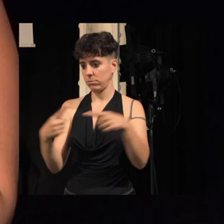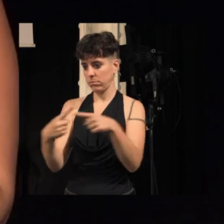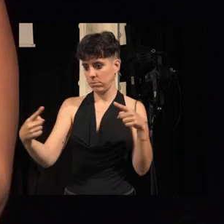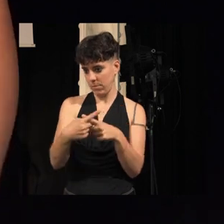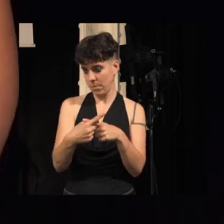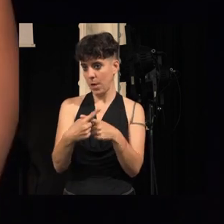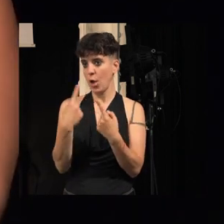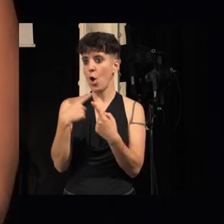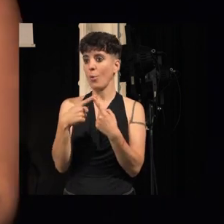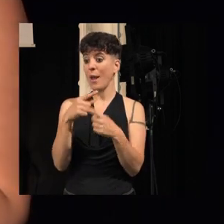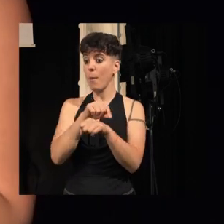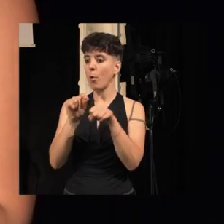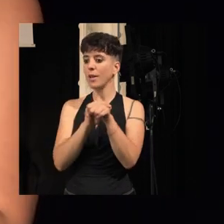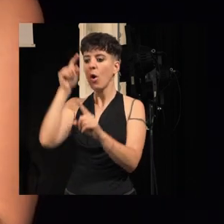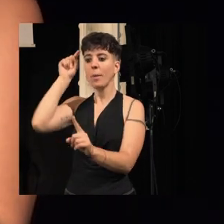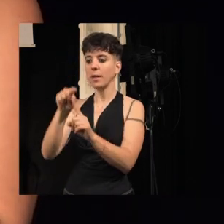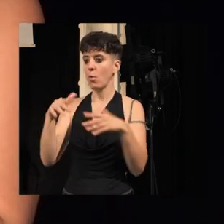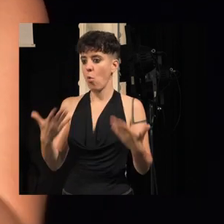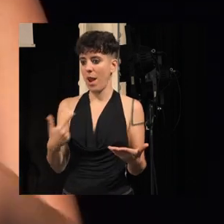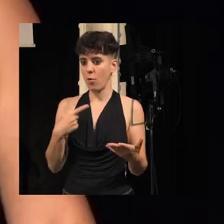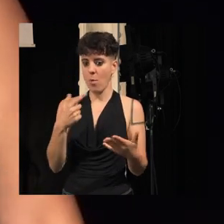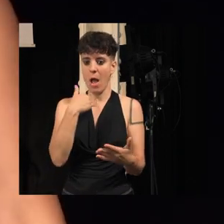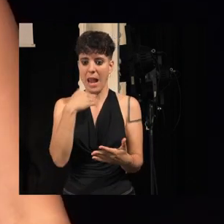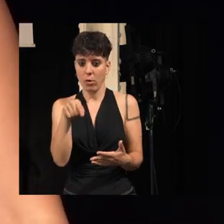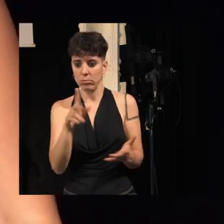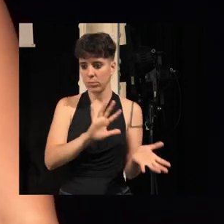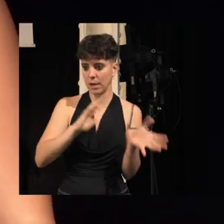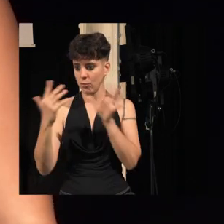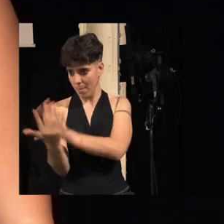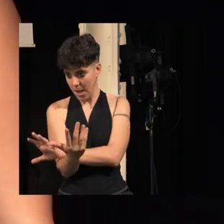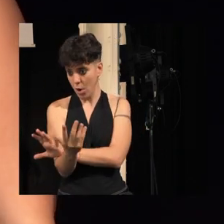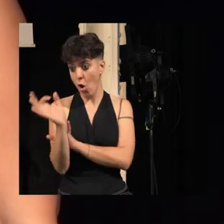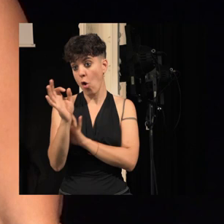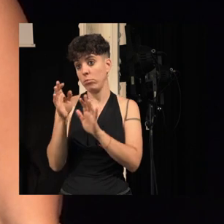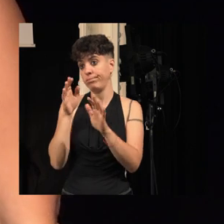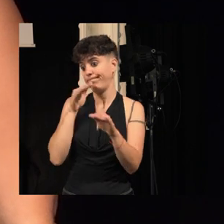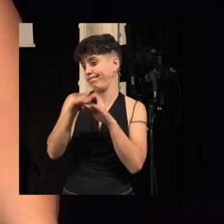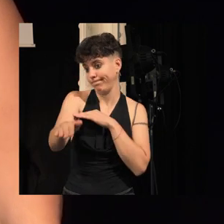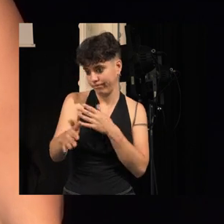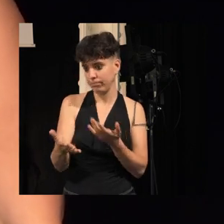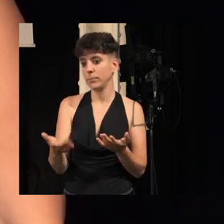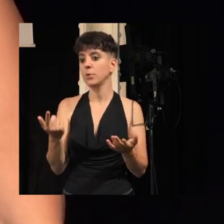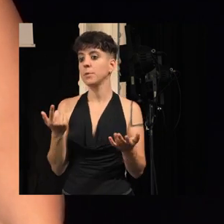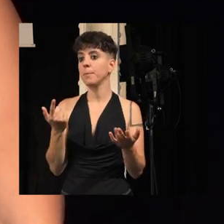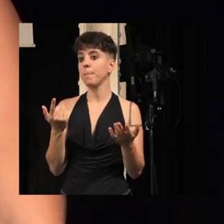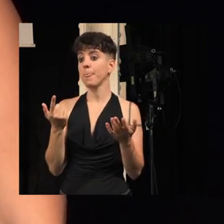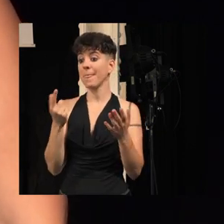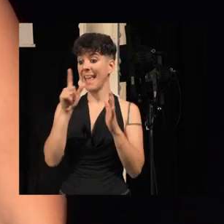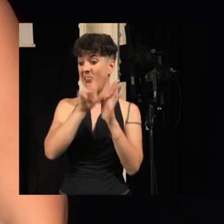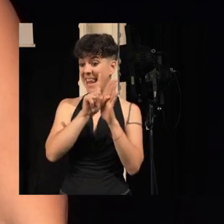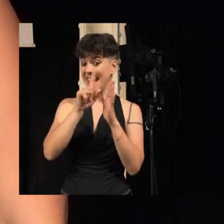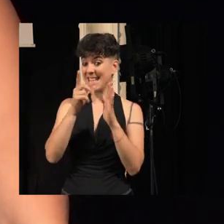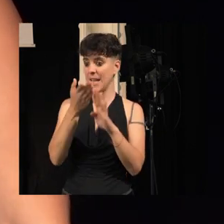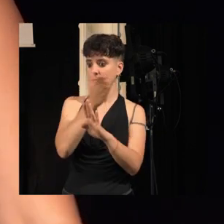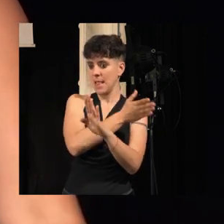¿no? Digo yo, o para sostenerlo. Y es que detrás de las políticas de igualdad de género y de las grandes leyes que se han articulado